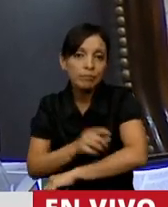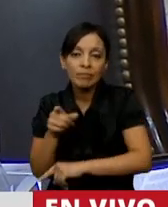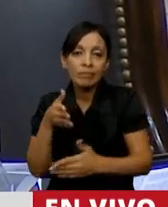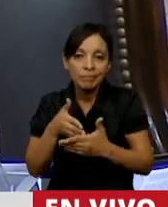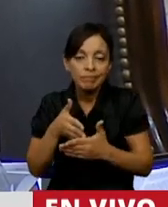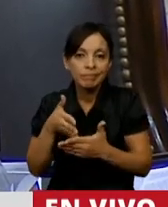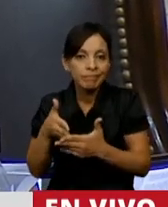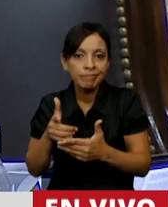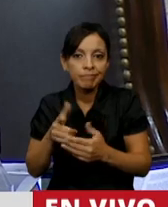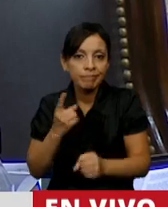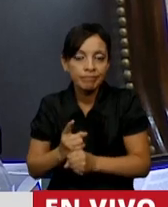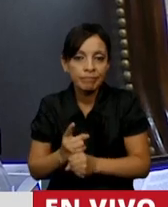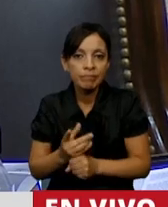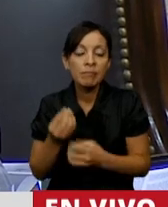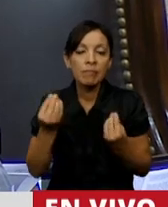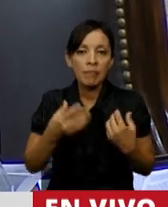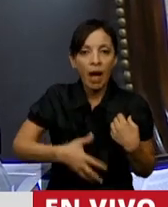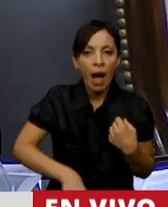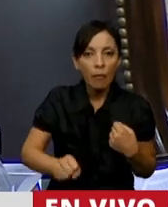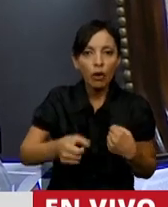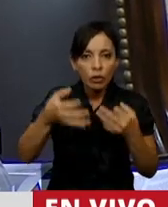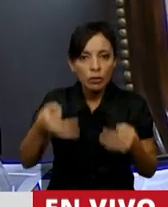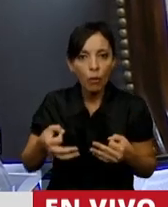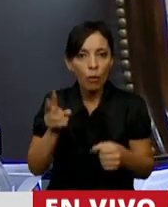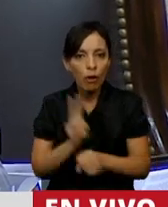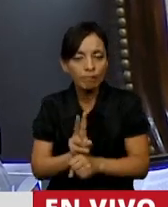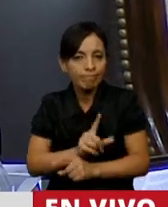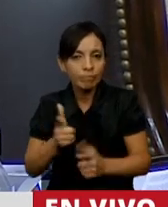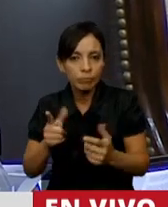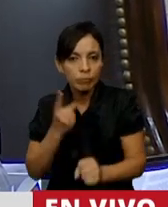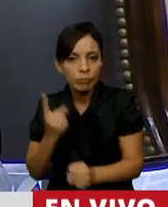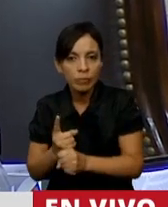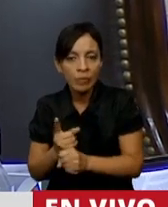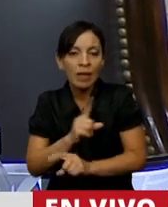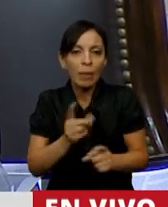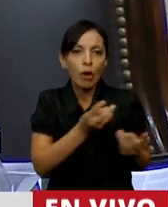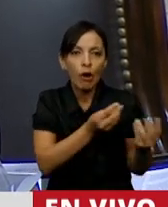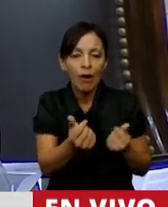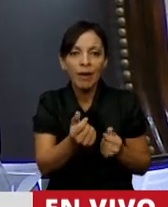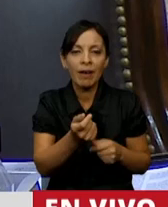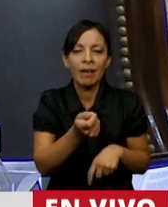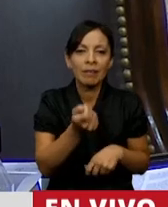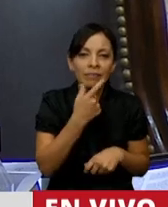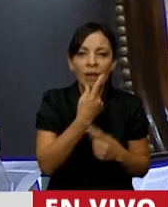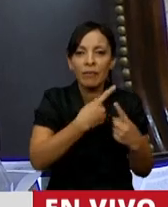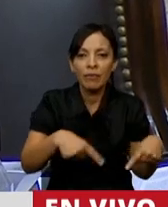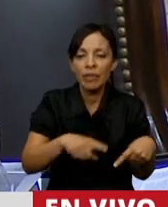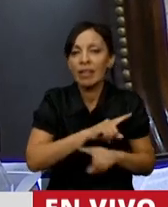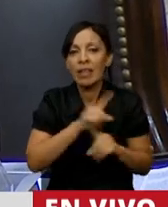tienen acceso para un aborto seguro, ni para métodos anticonceptivos, ni para educación